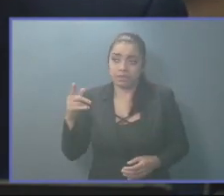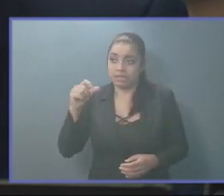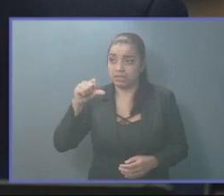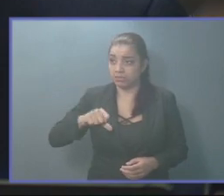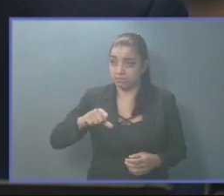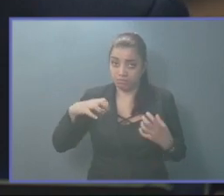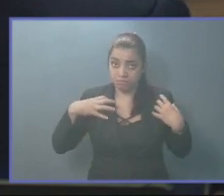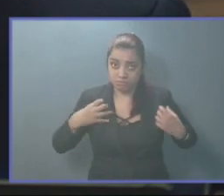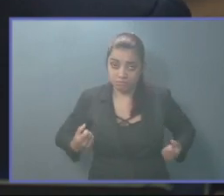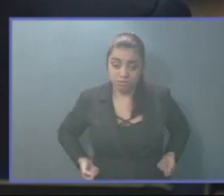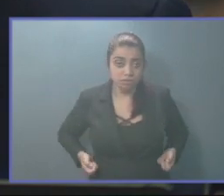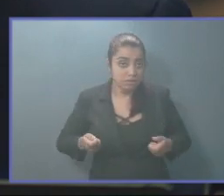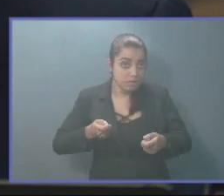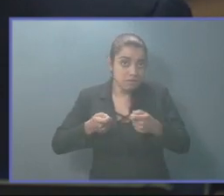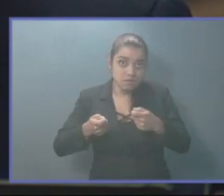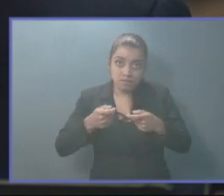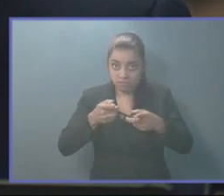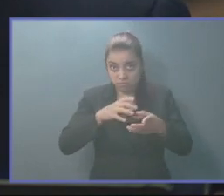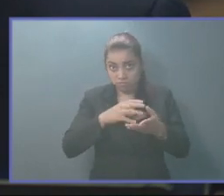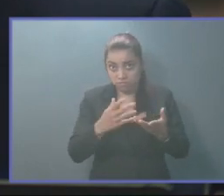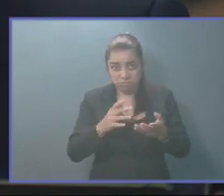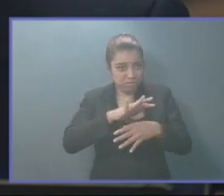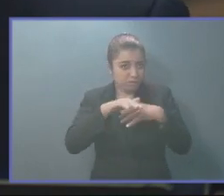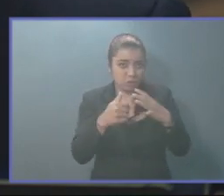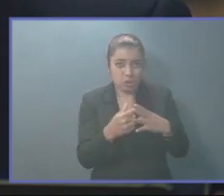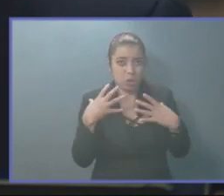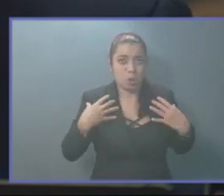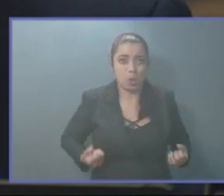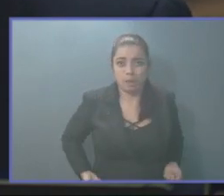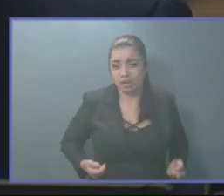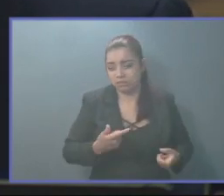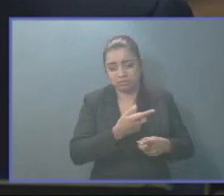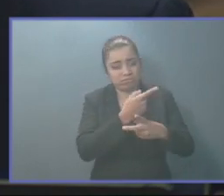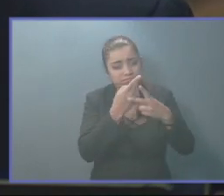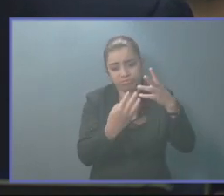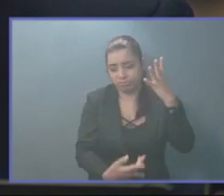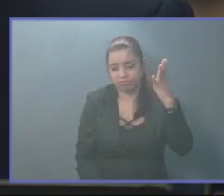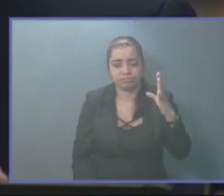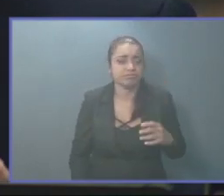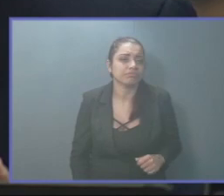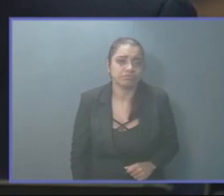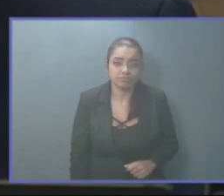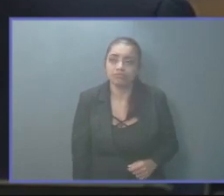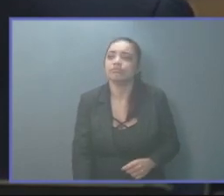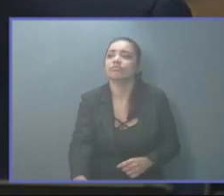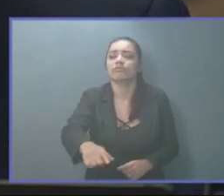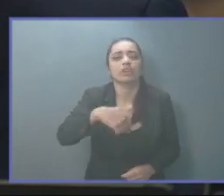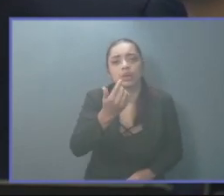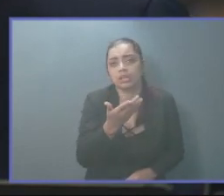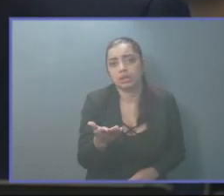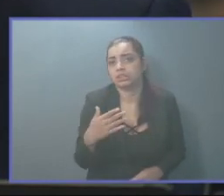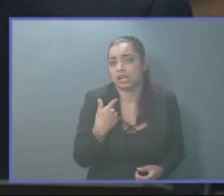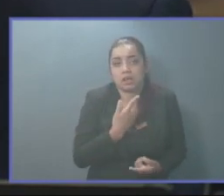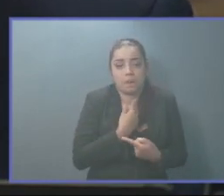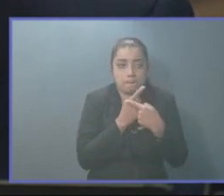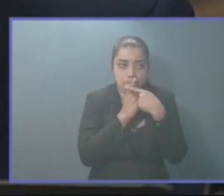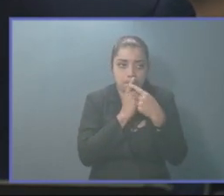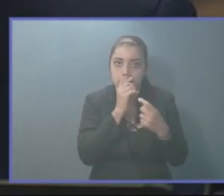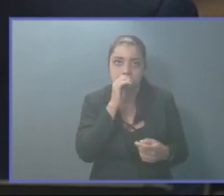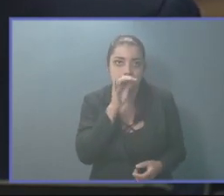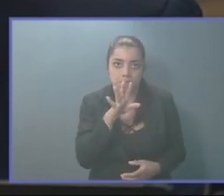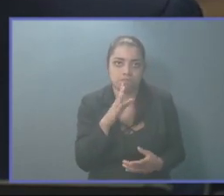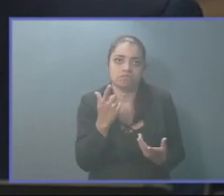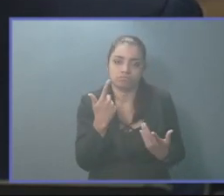administrado este país, todo lo que no han hecho. Y otra cosa más que no voy a referir, que